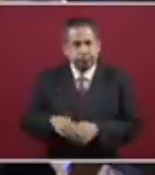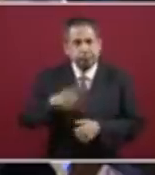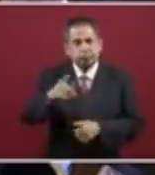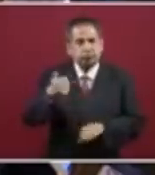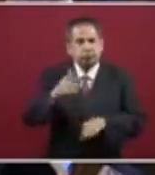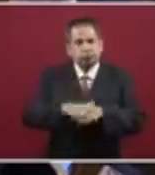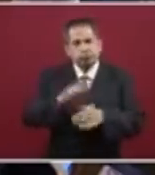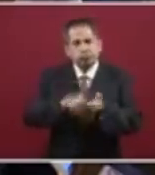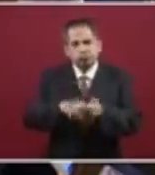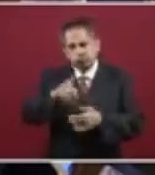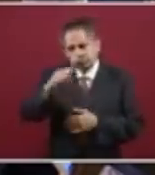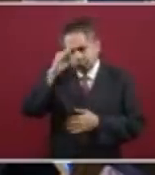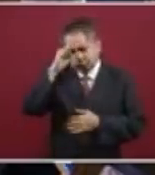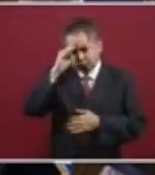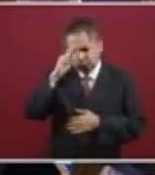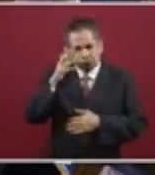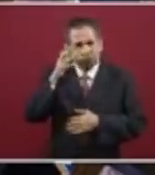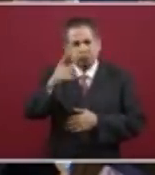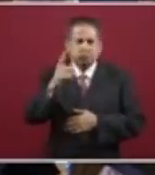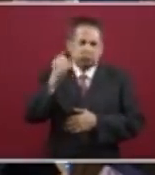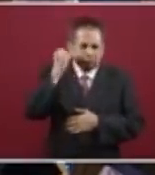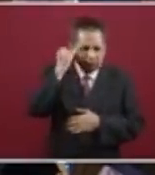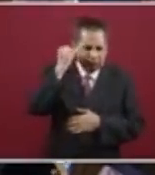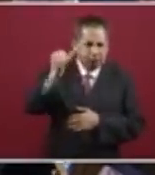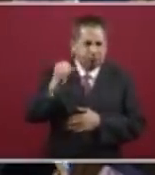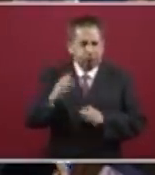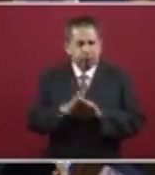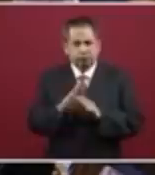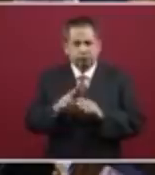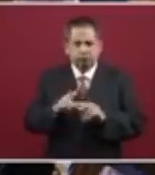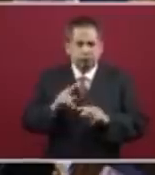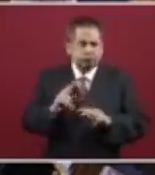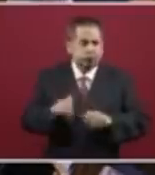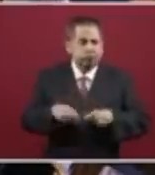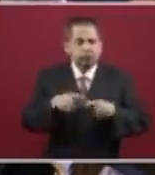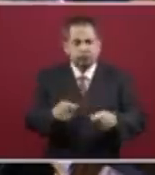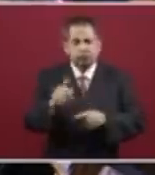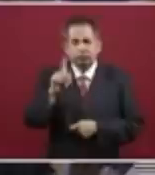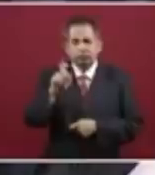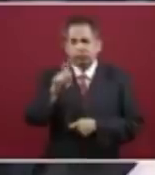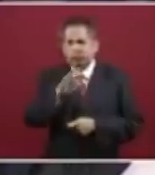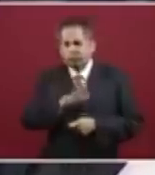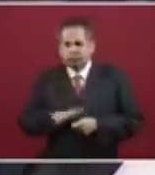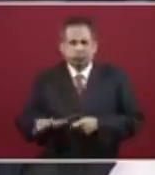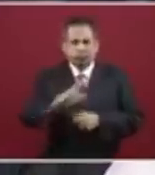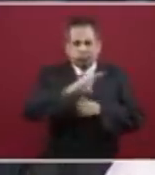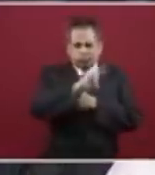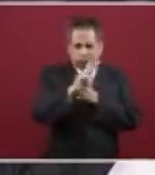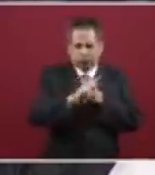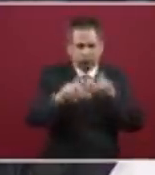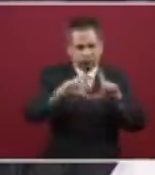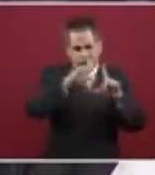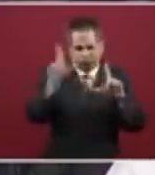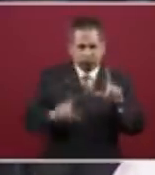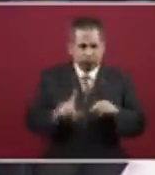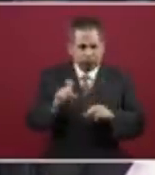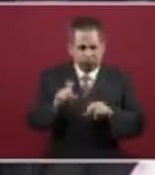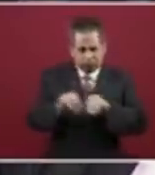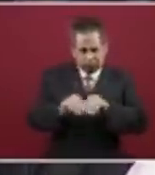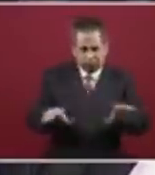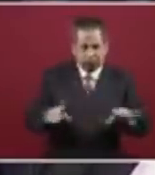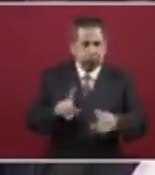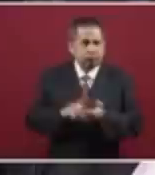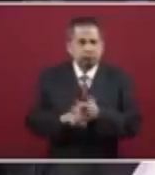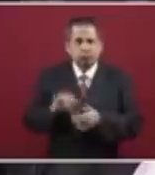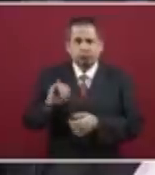tiene contemplado una estrategia para abastecer de agua a todo el país, ya que datos de la